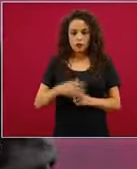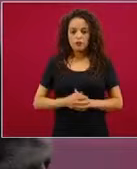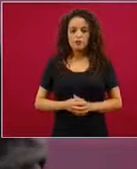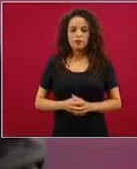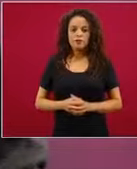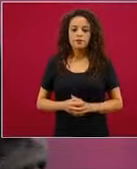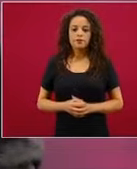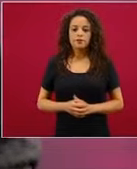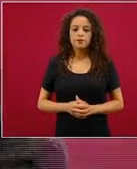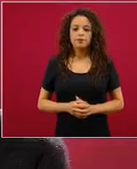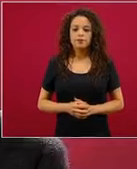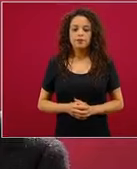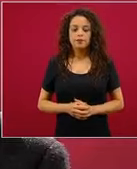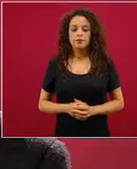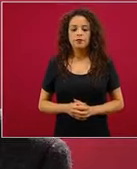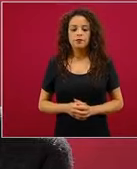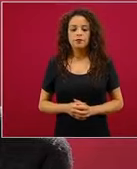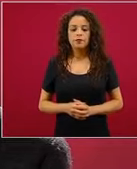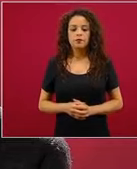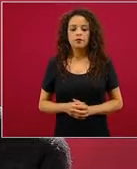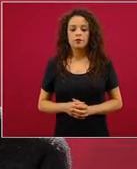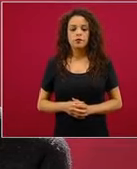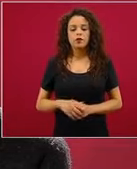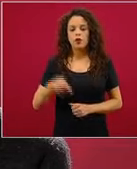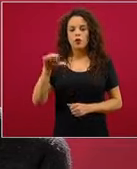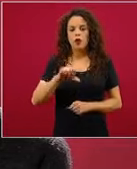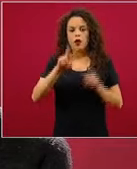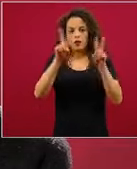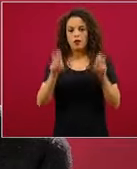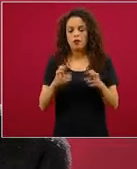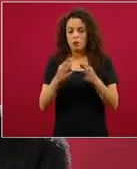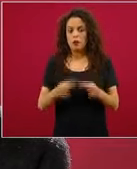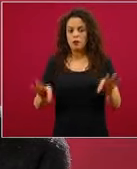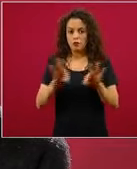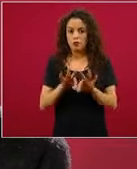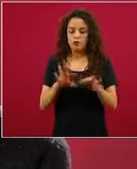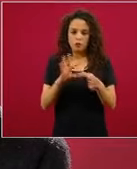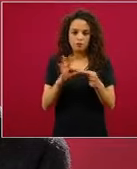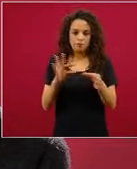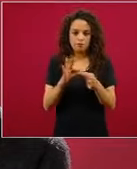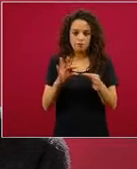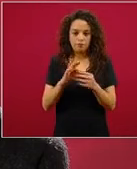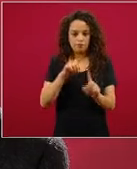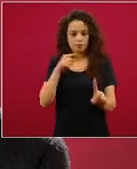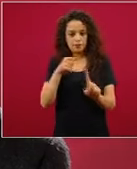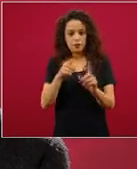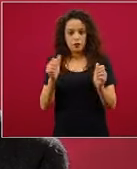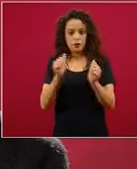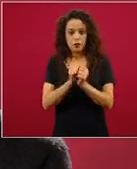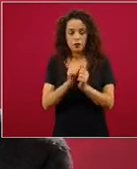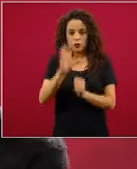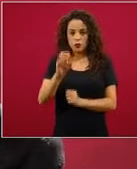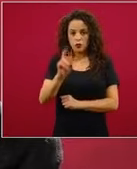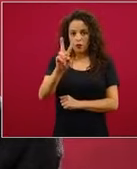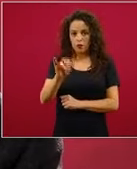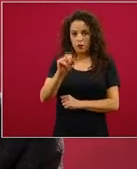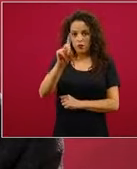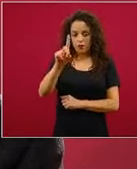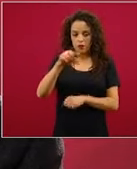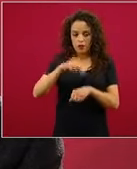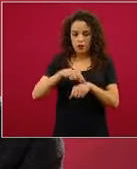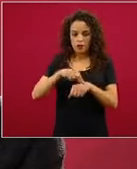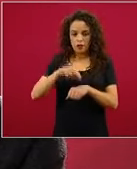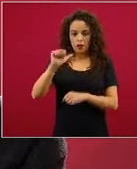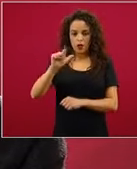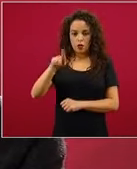Hoy vamos a tener un par de temas de importancia directamente relacionado con COVID. El doctor José Luis Salomía, director